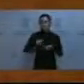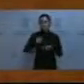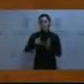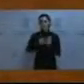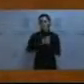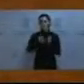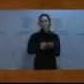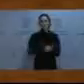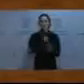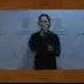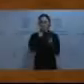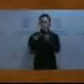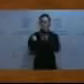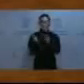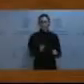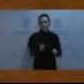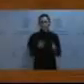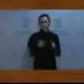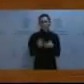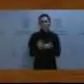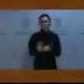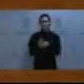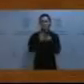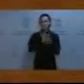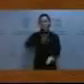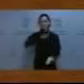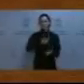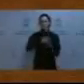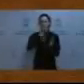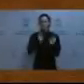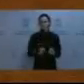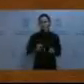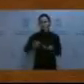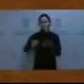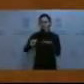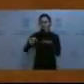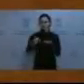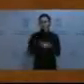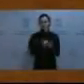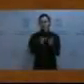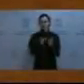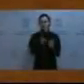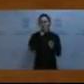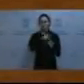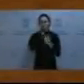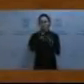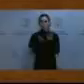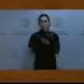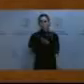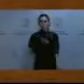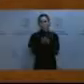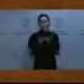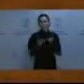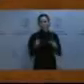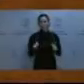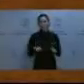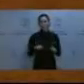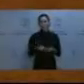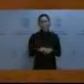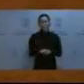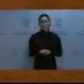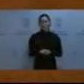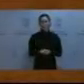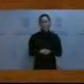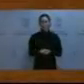a la Sindicatura de Cuentas la relación certificada de contratos celebrados y los extractos de los expedientes exigibles por esta razón en su cuantía.